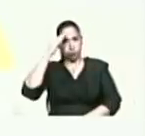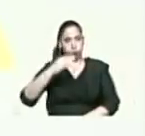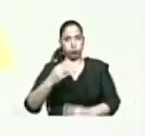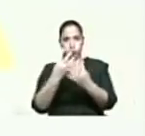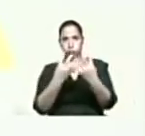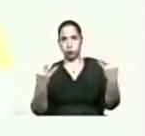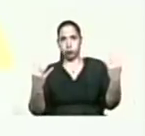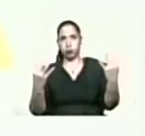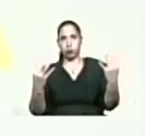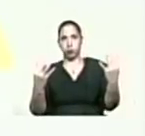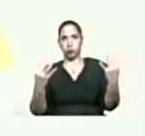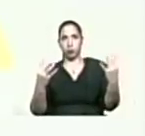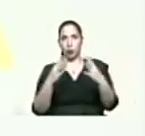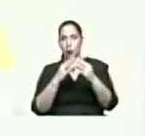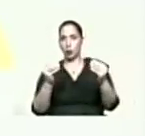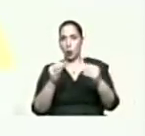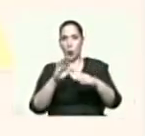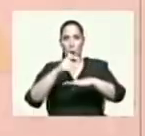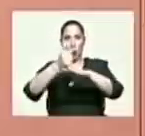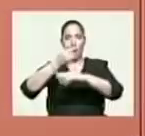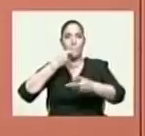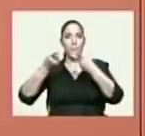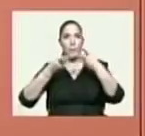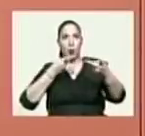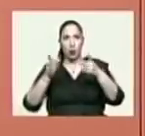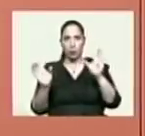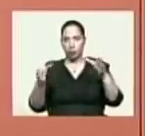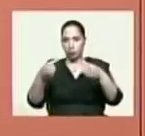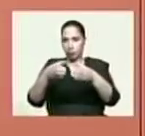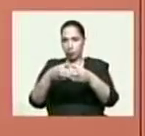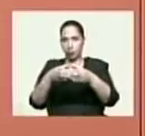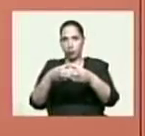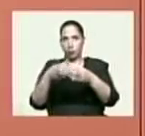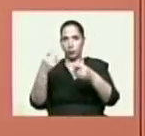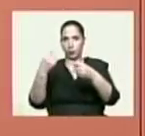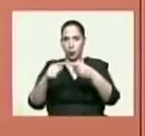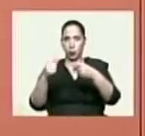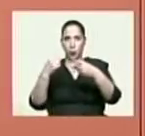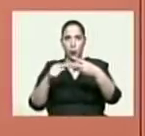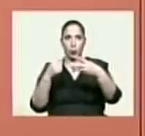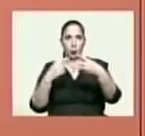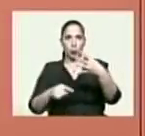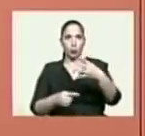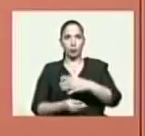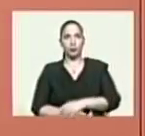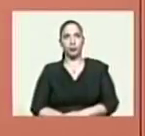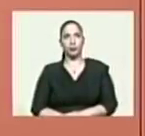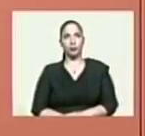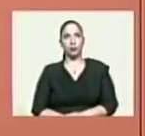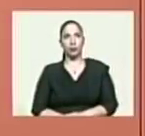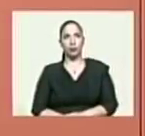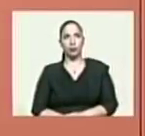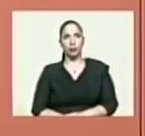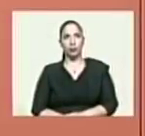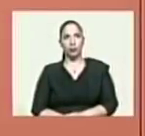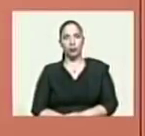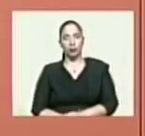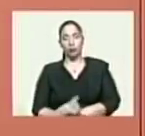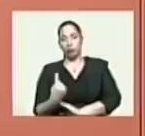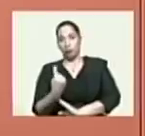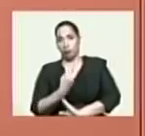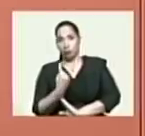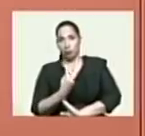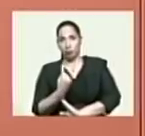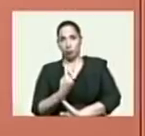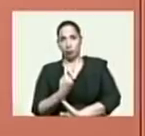de todo el alto mando político, del gabinete, etcétera, etcétera. No solamente